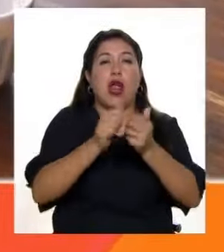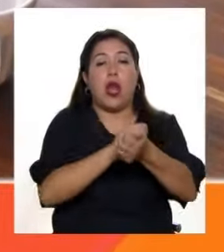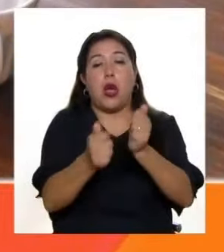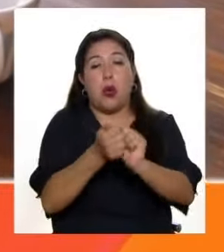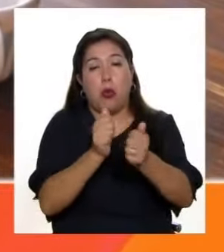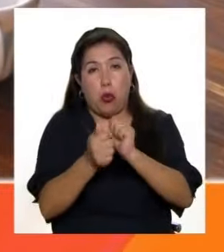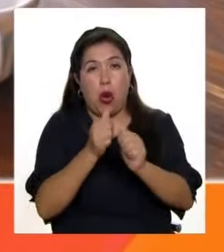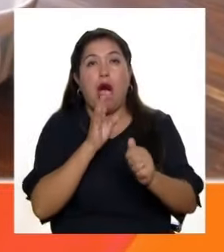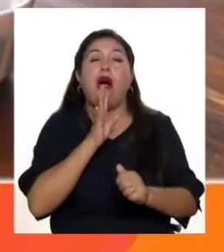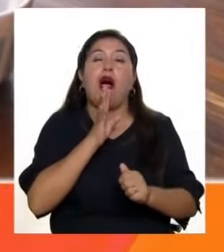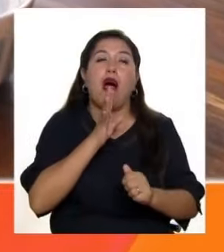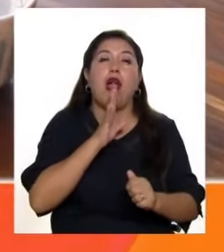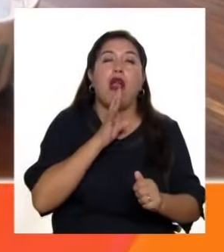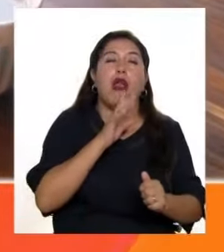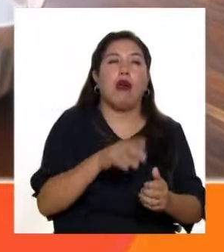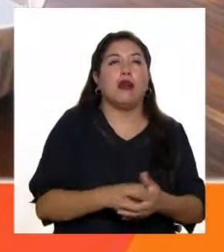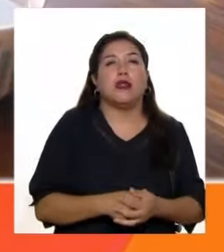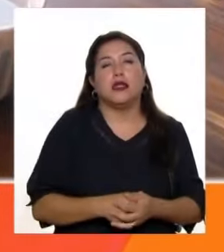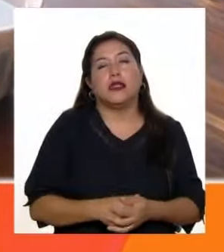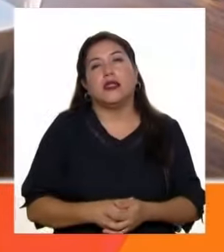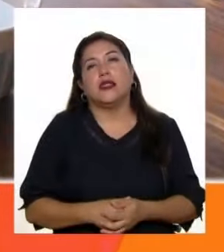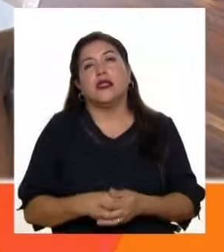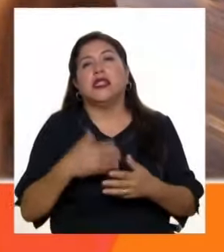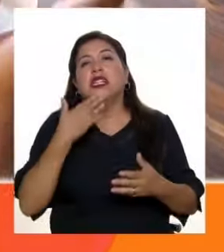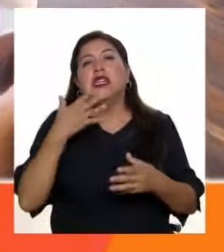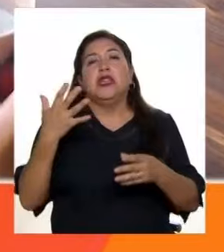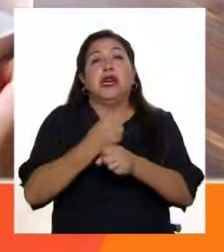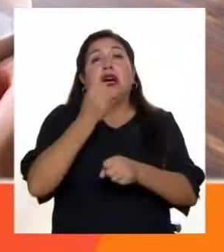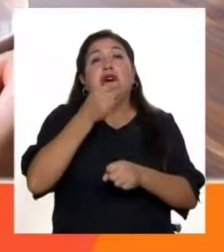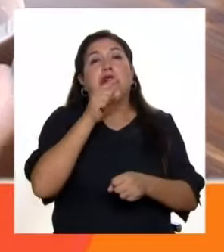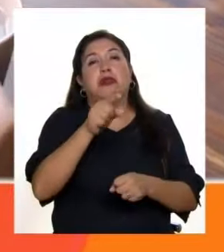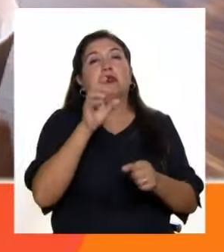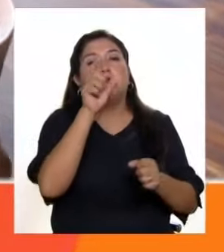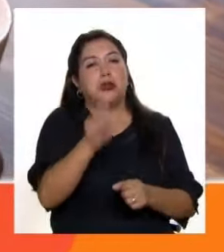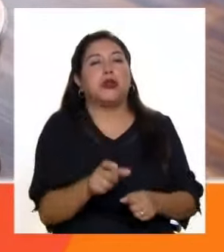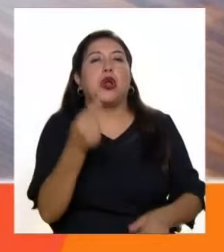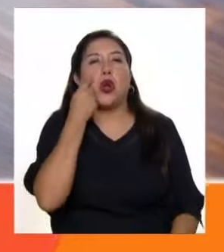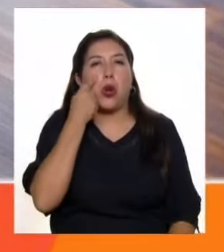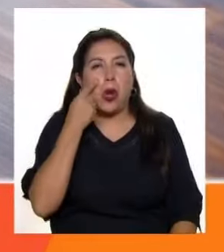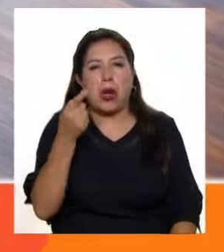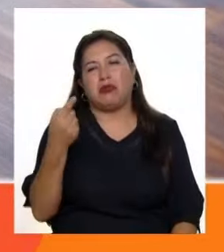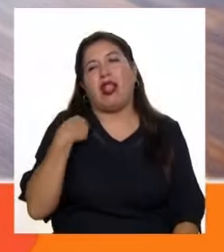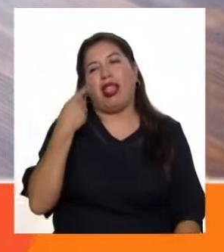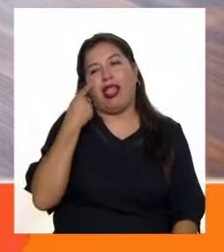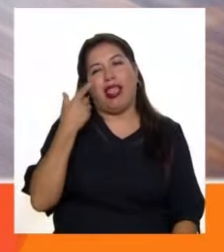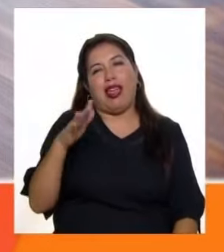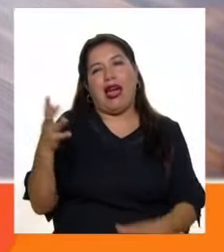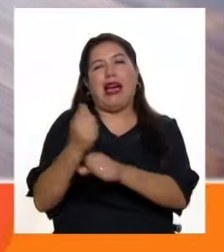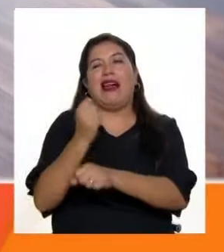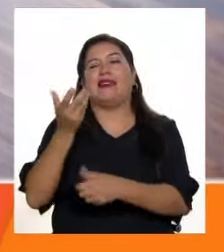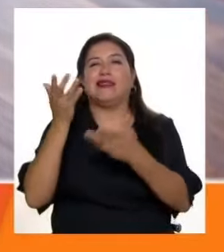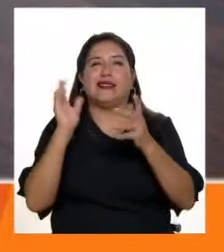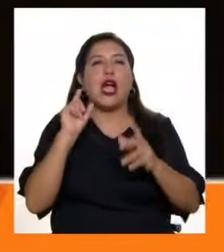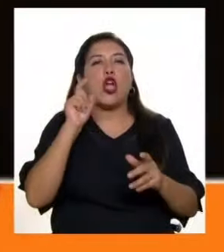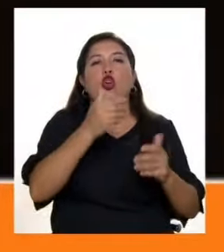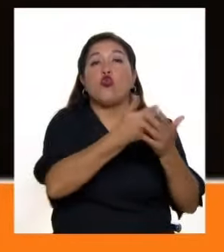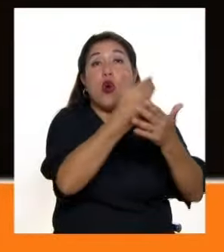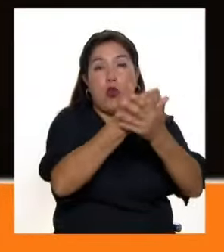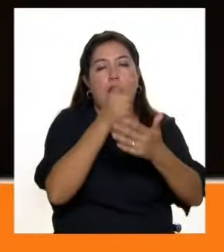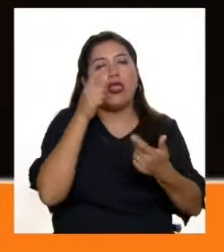ve tu base de seguidores, lo va a ganar alguien que ya te conoce. Claro. Tú quieres que te conozca nueva gente, entonces le pones plata, amplificas alcance